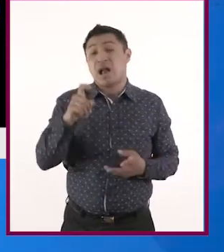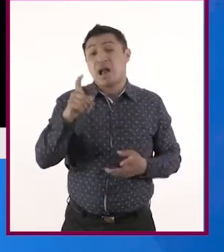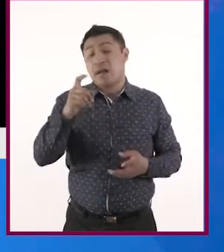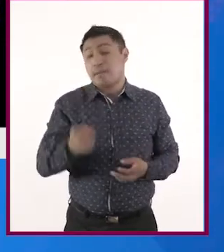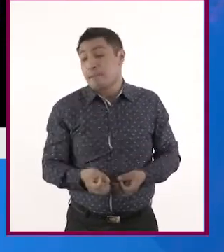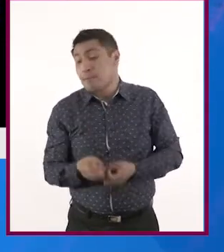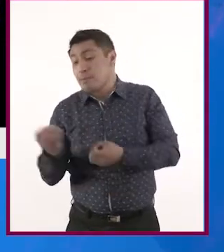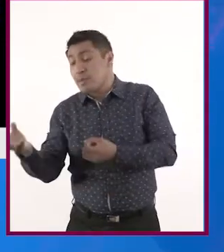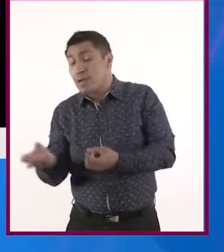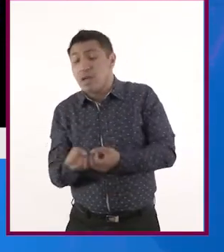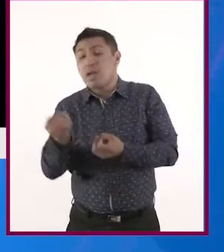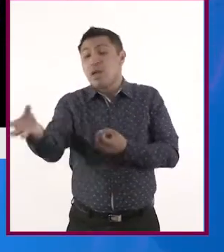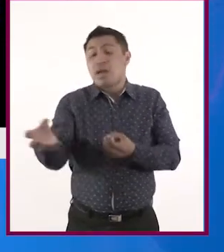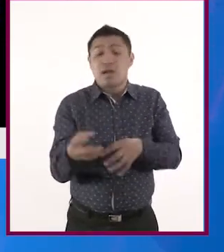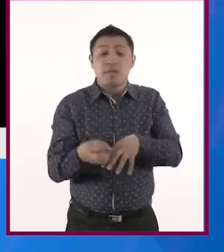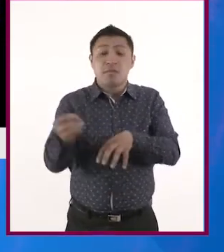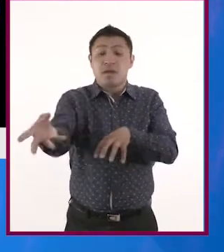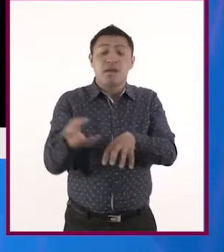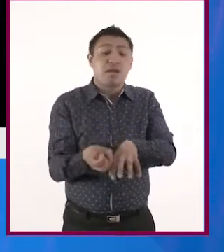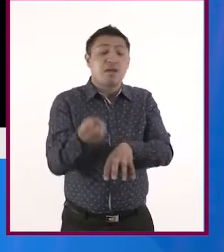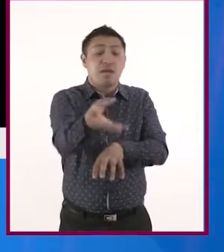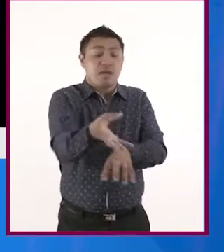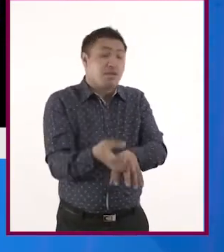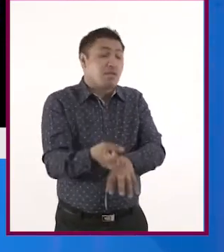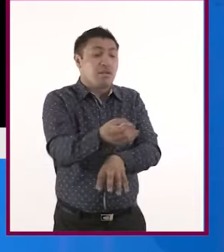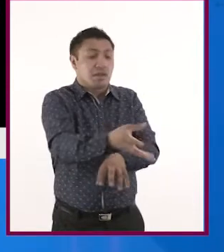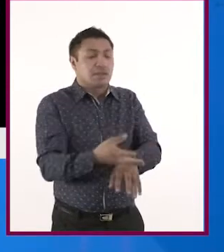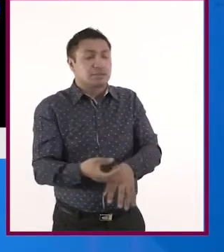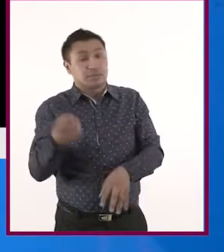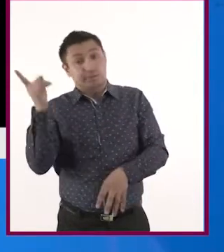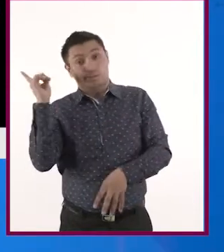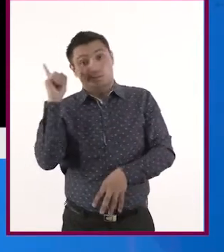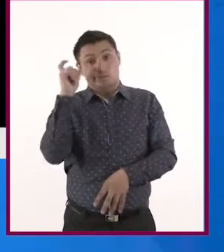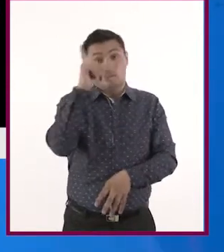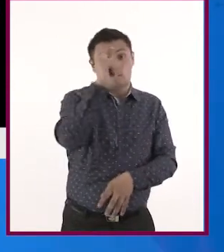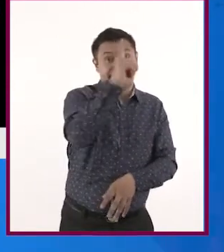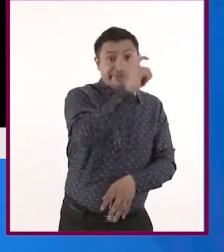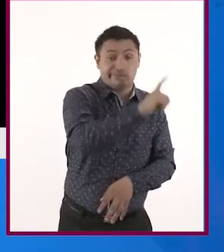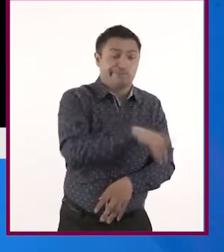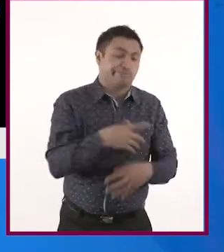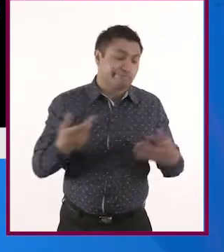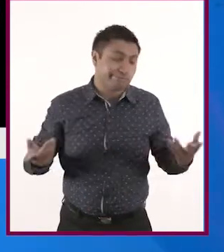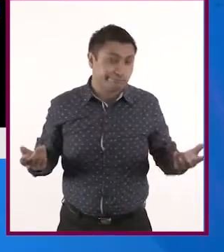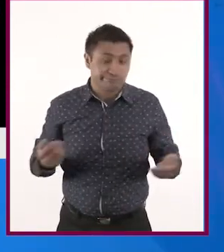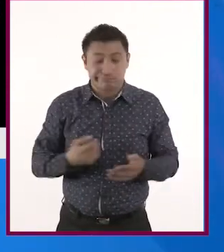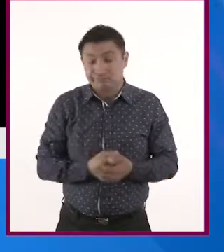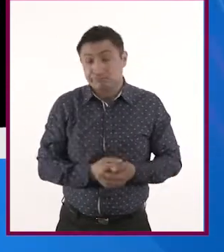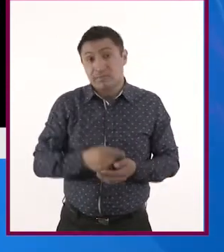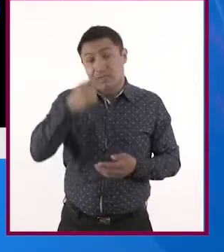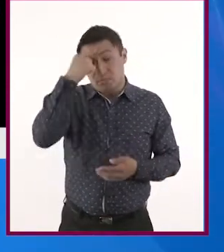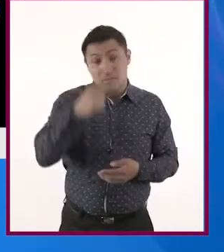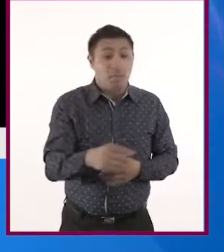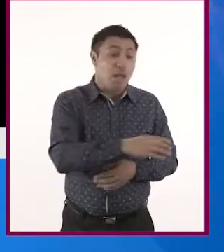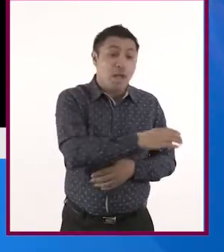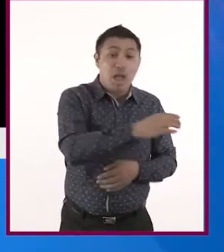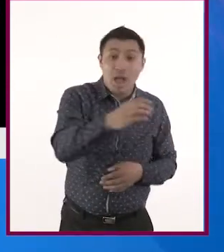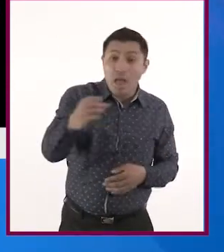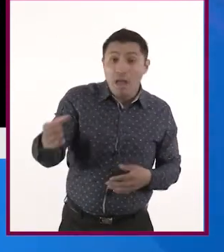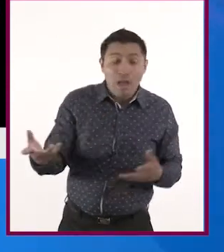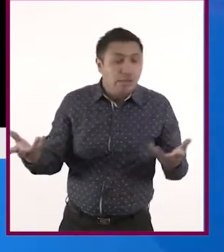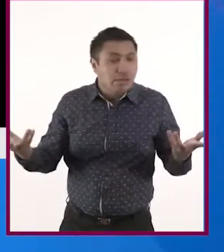agua, ya sea a la población, a la vivienda o a las áreas agropecuarias o a la